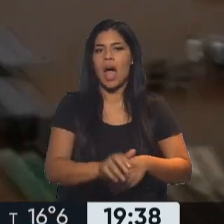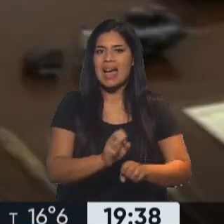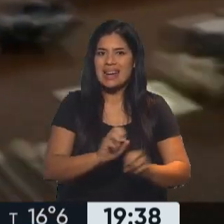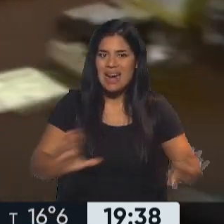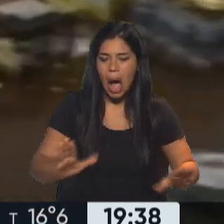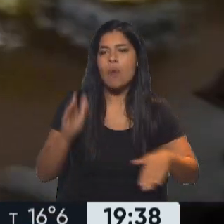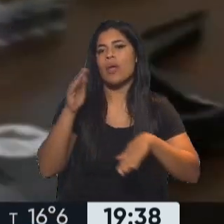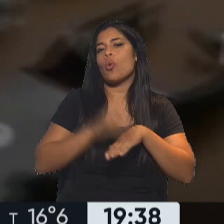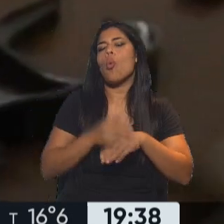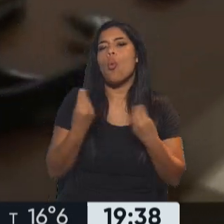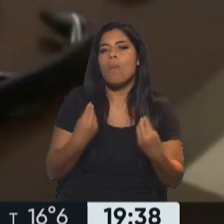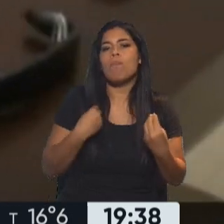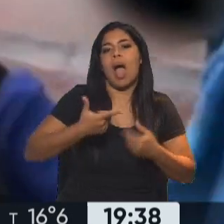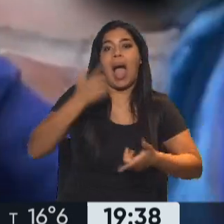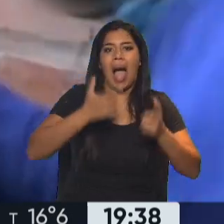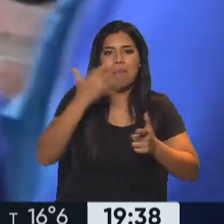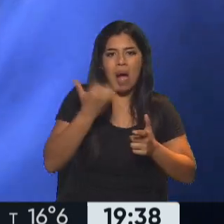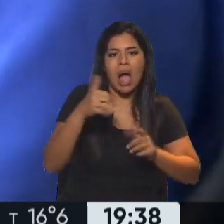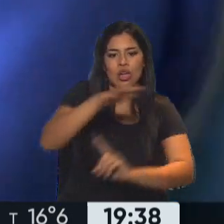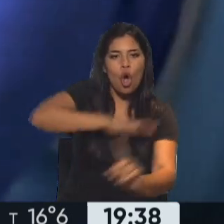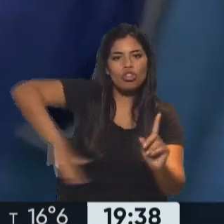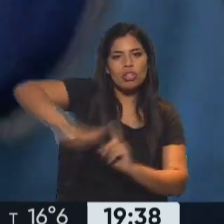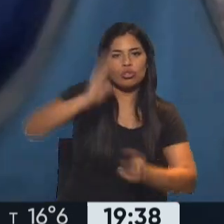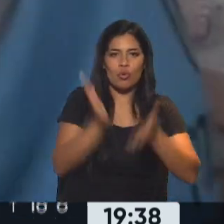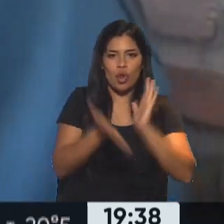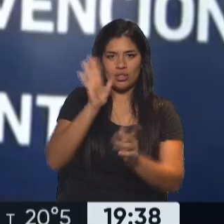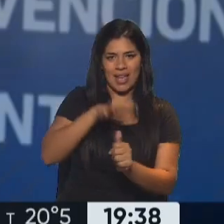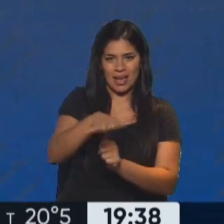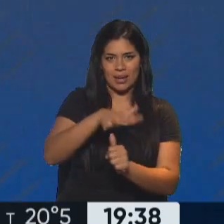domicilio en contexto de violencia de género